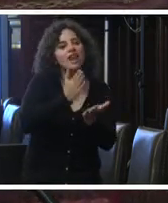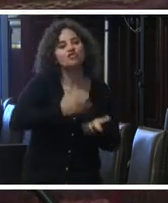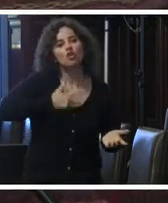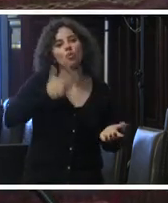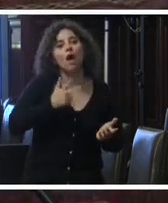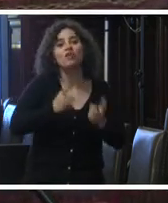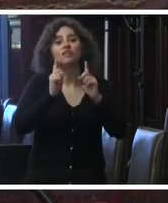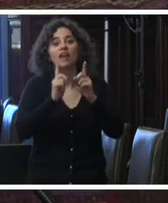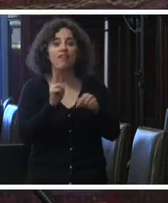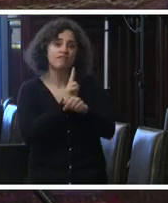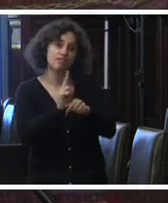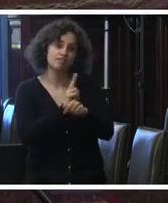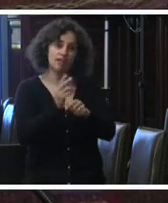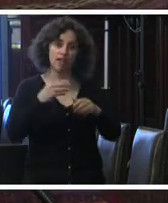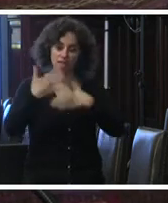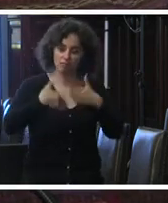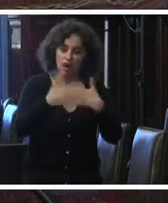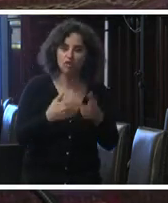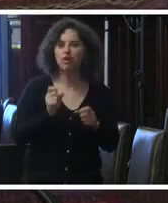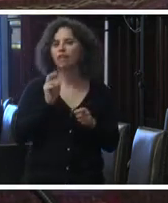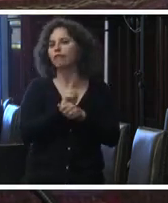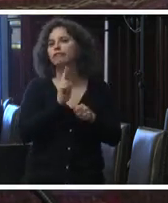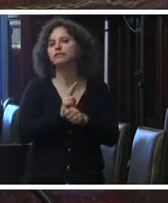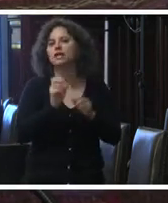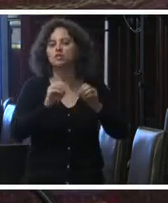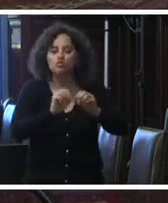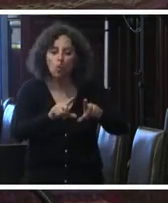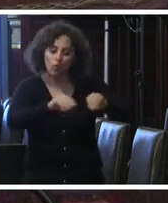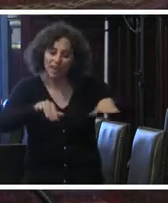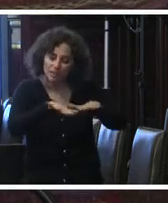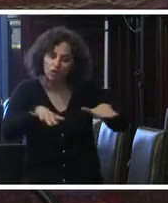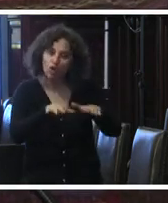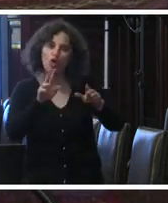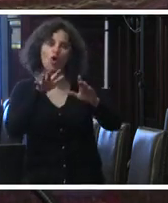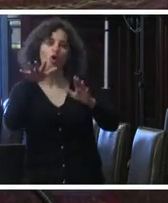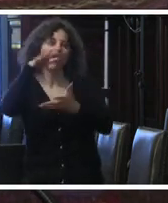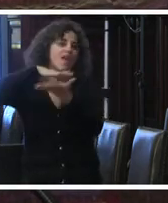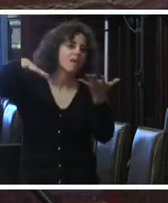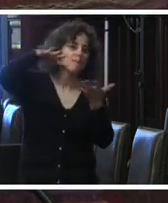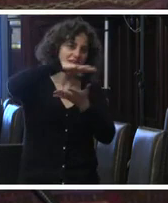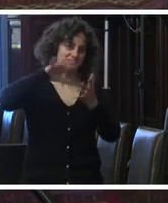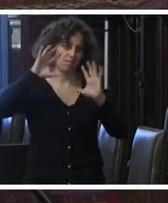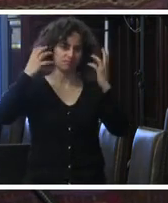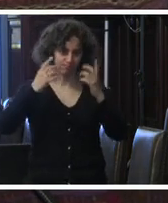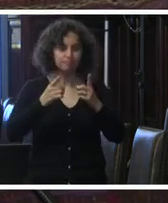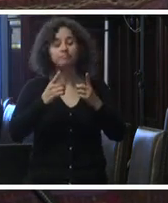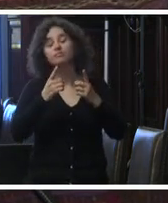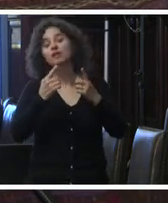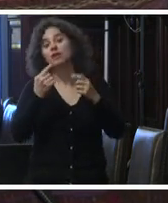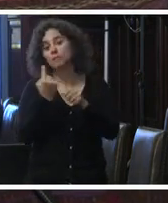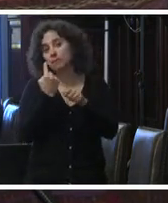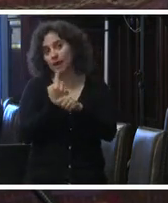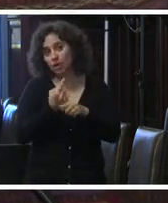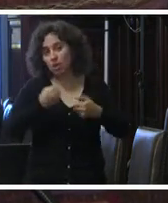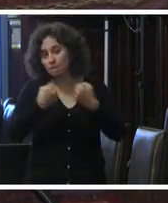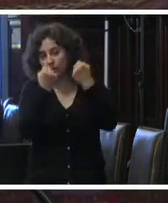la labor de defensa que desarrollan en defensa de sus territorios y medio ambiente, ¿no? Quisiera empezar señalando el impacto de